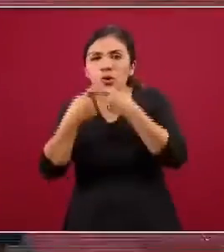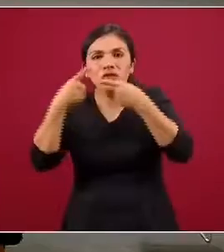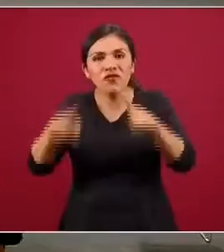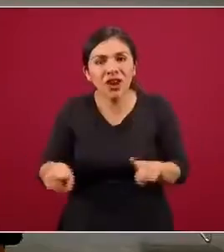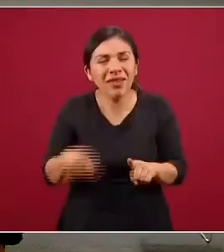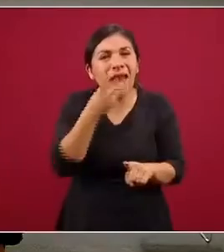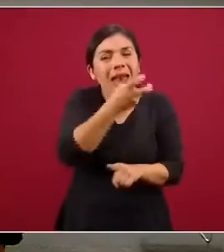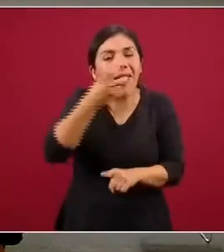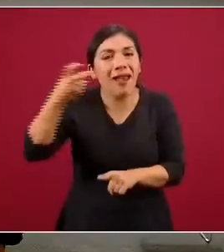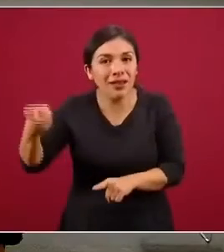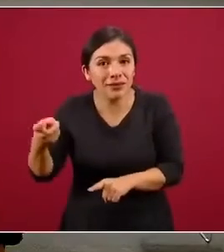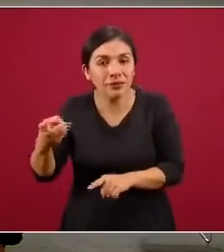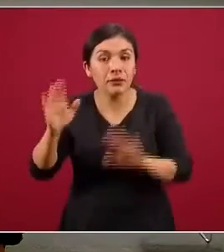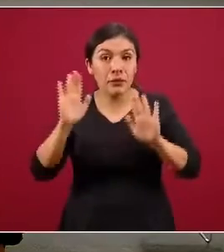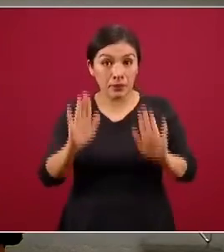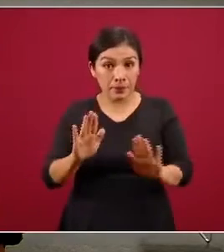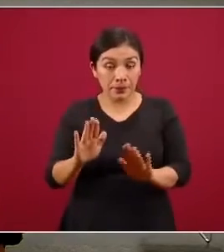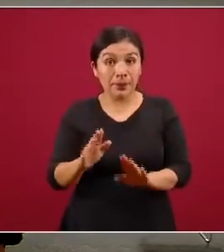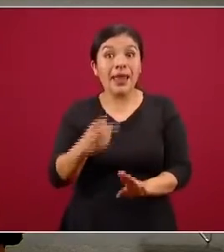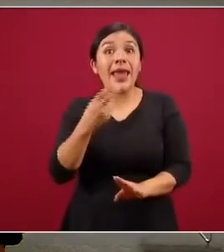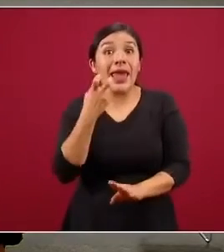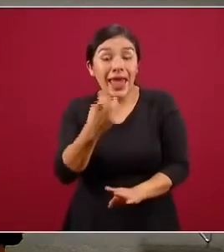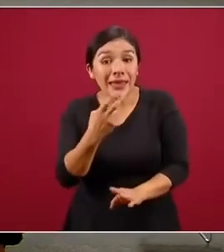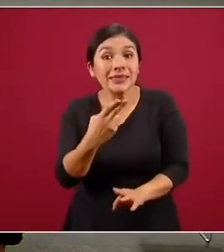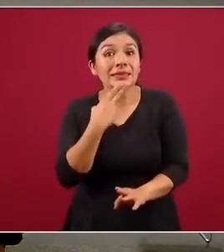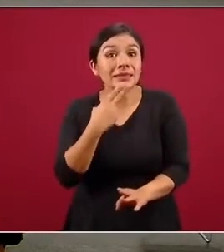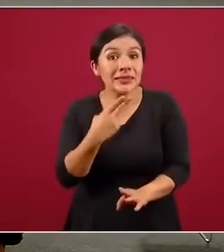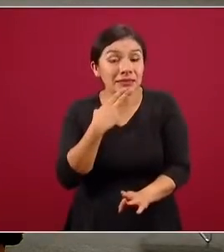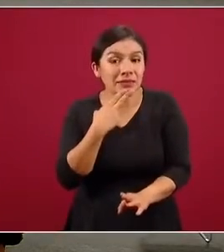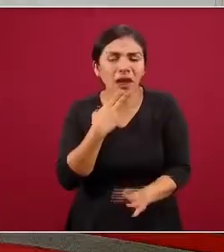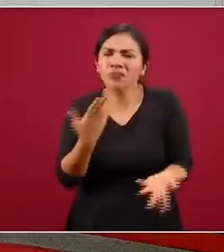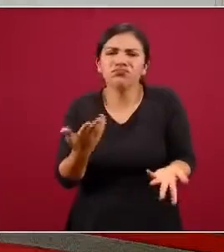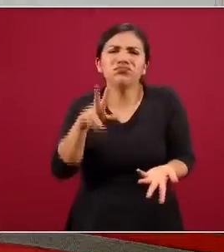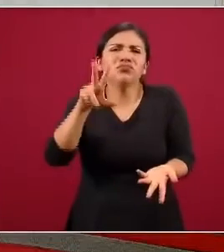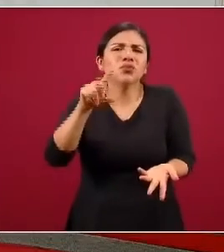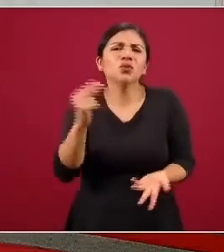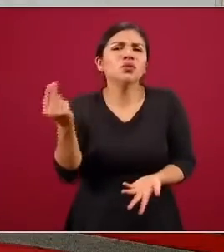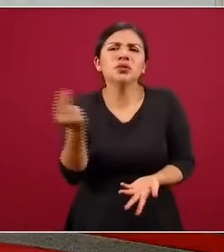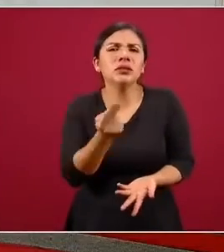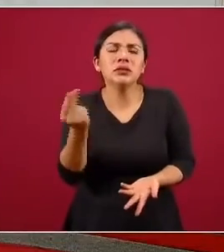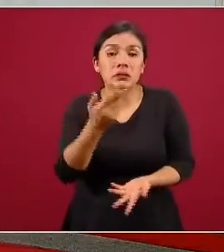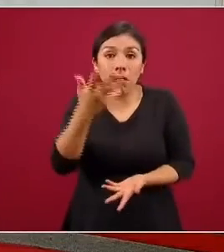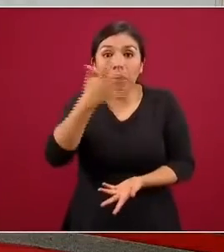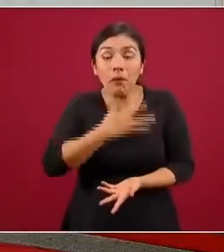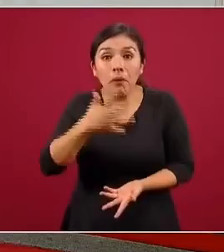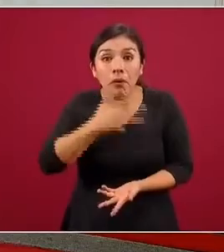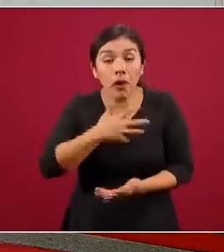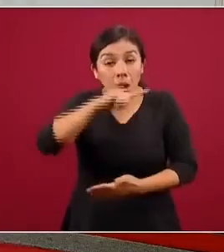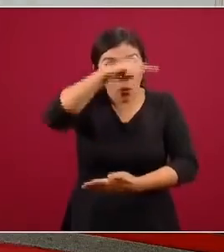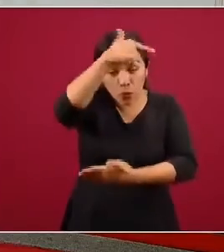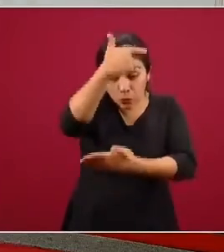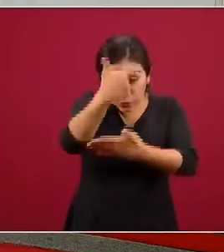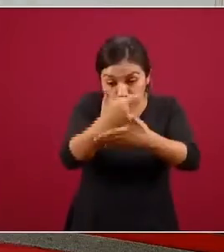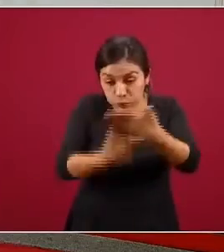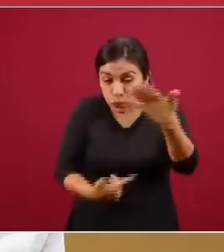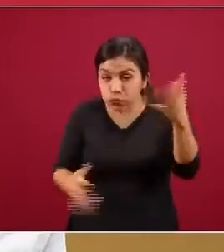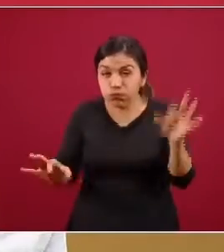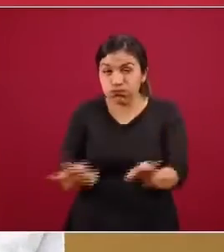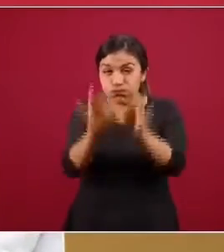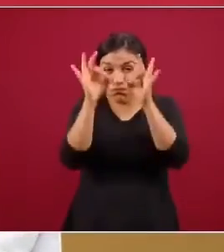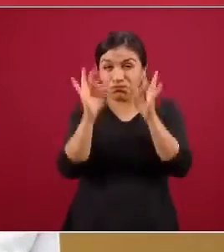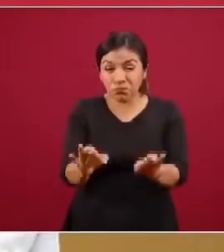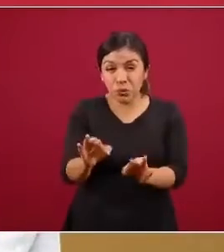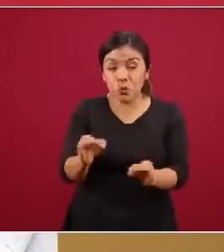demás, etc. Para ese propósito no es necesario tener una contabilidad